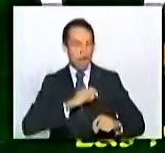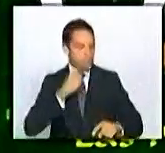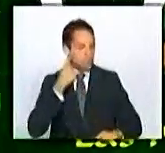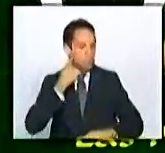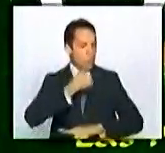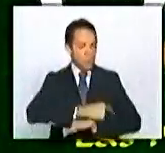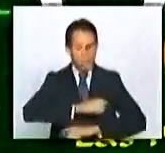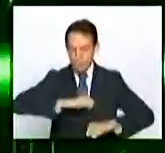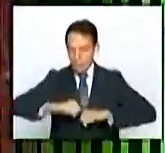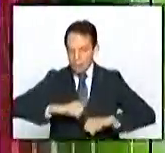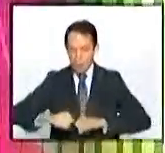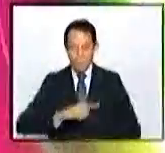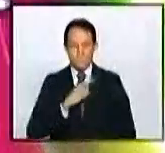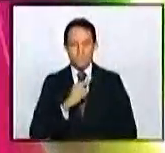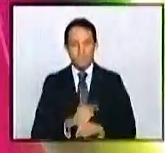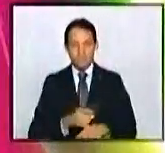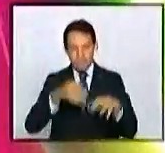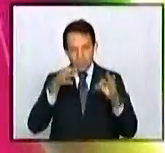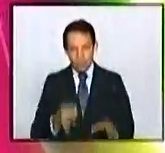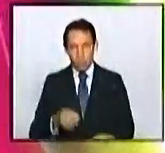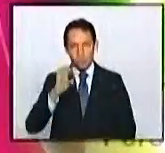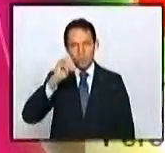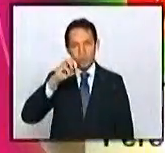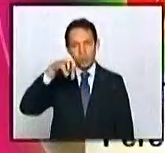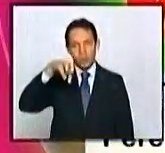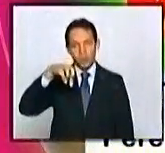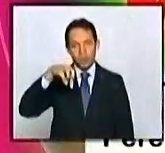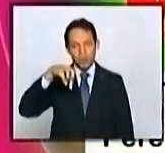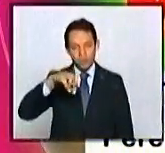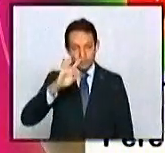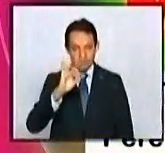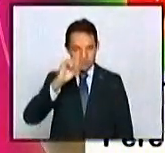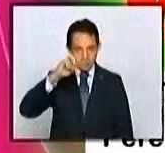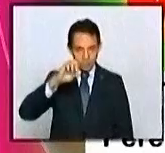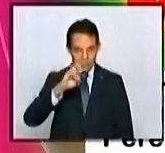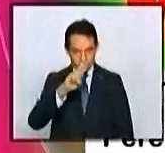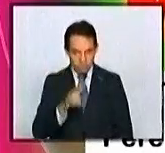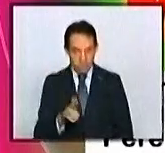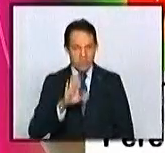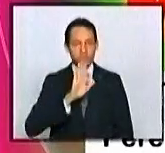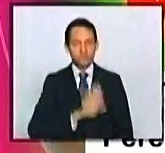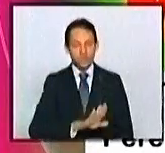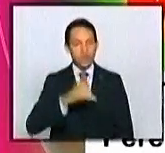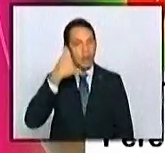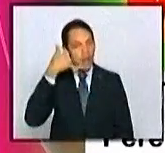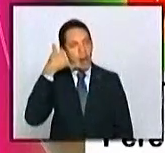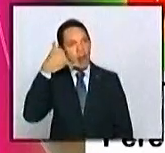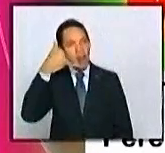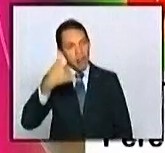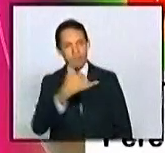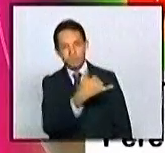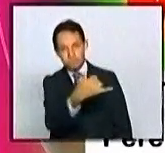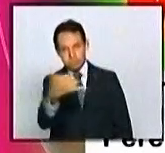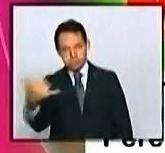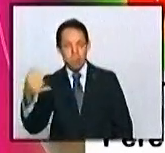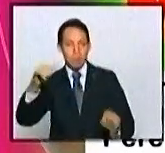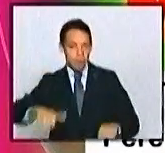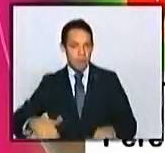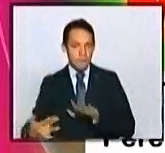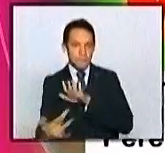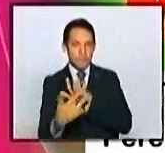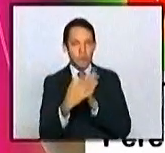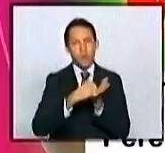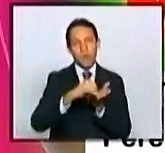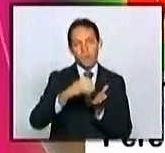el día. Optimés, exclusivo de Manimés. Pedidos en Manizales, teléfono